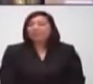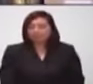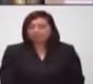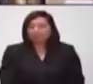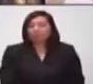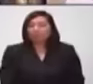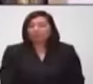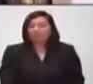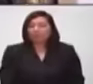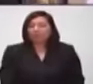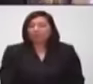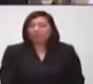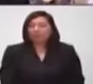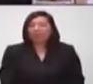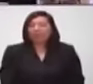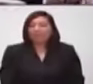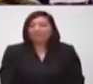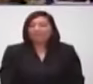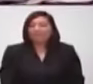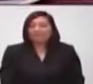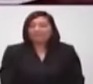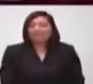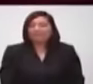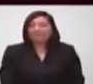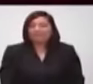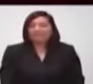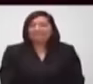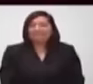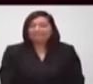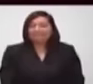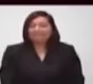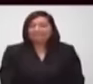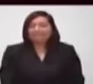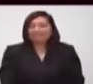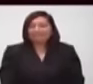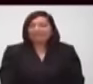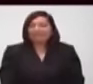la semana pasada. Gracias. Para que responda, señor alcalde.